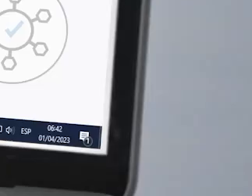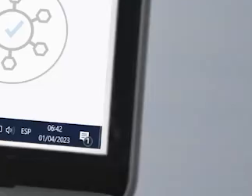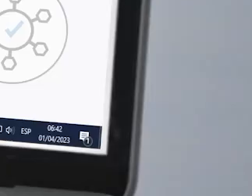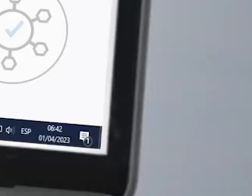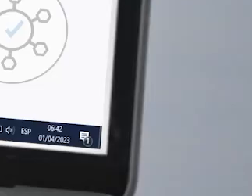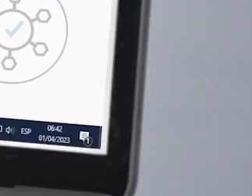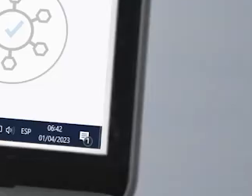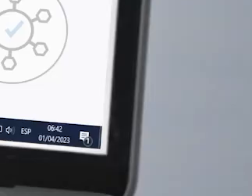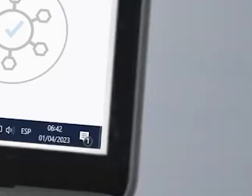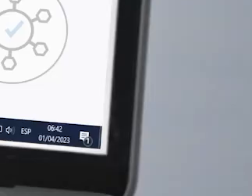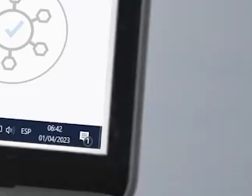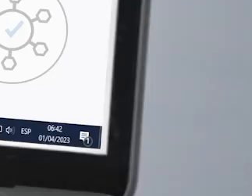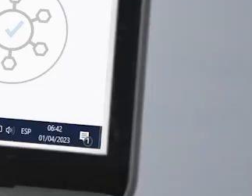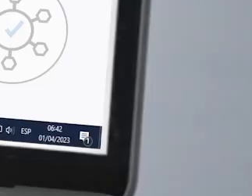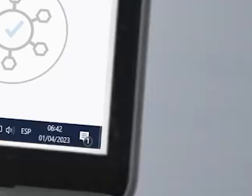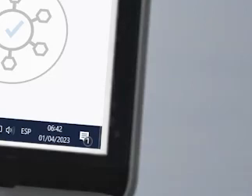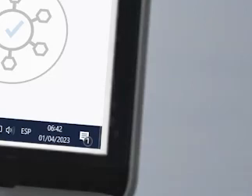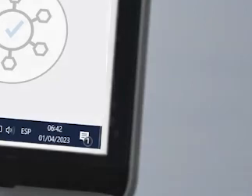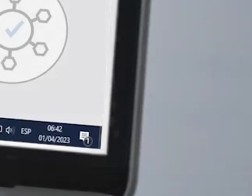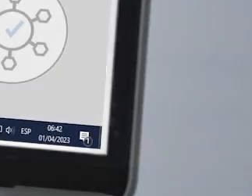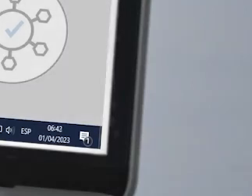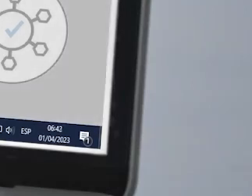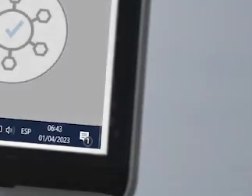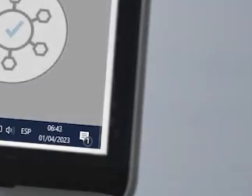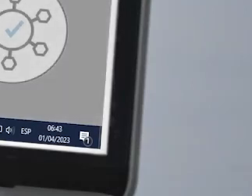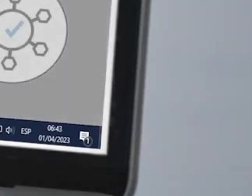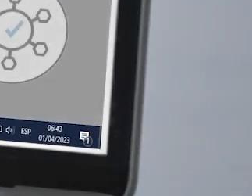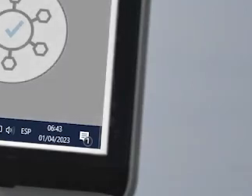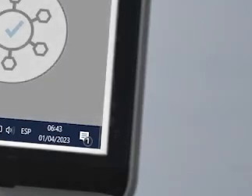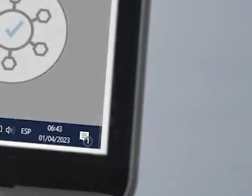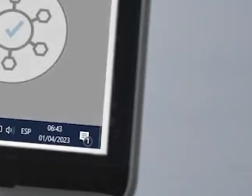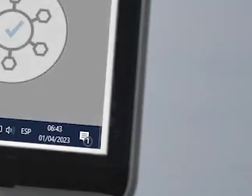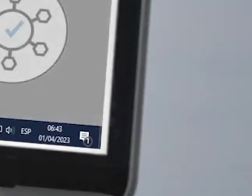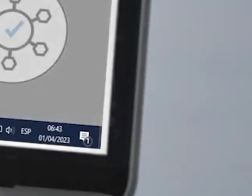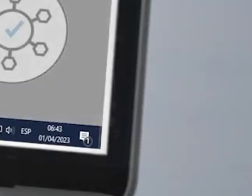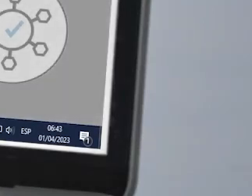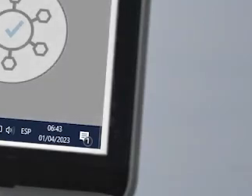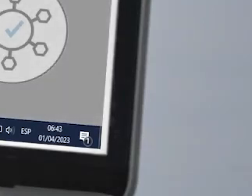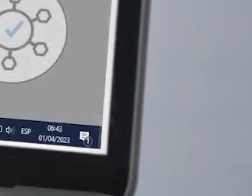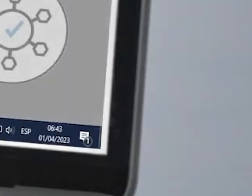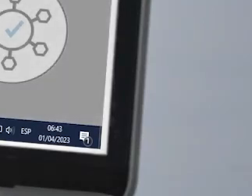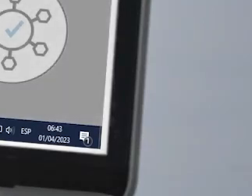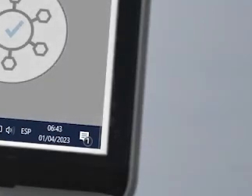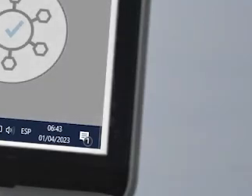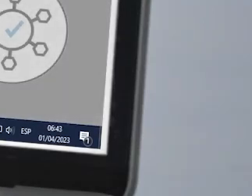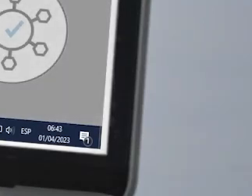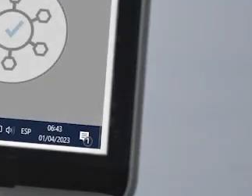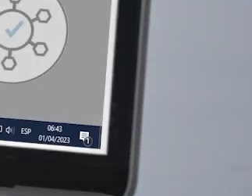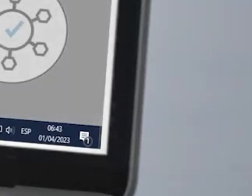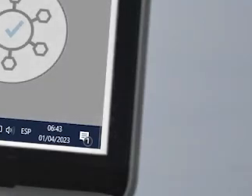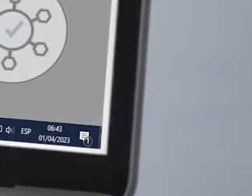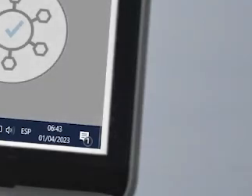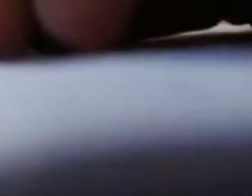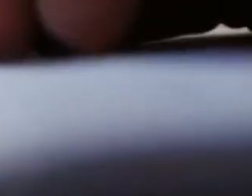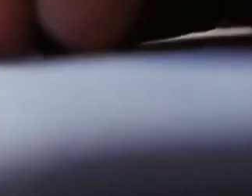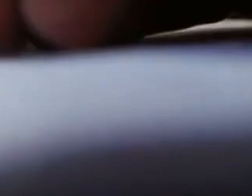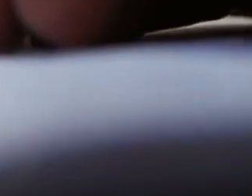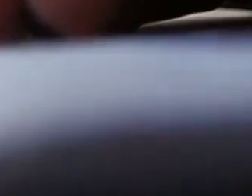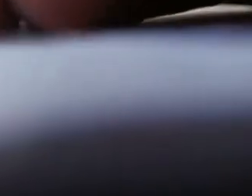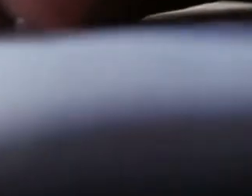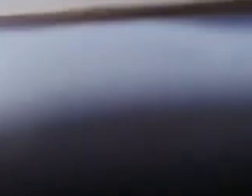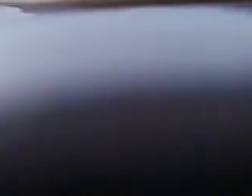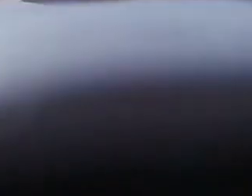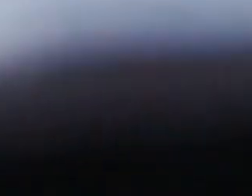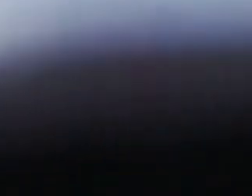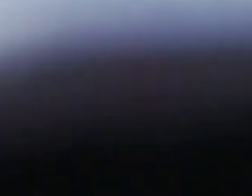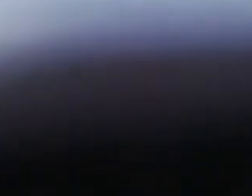necesita, revisando constantemente los cambios en la legislación, brindándole un sistema de consulta y aviso personalizado y la gestión de